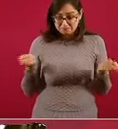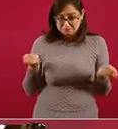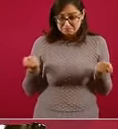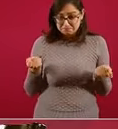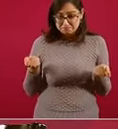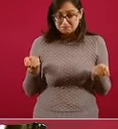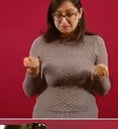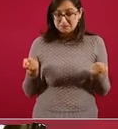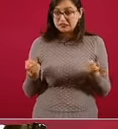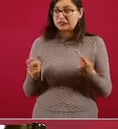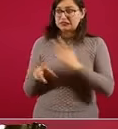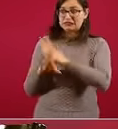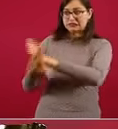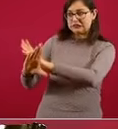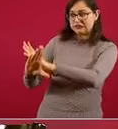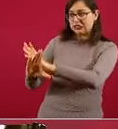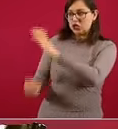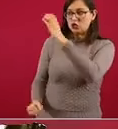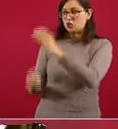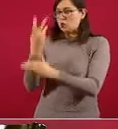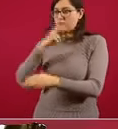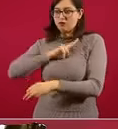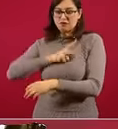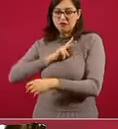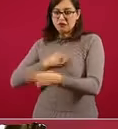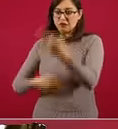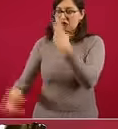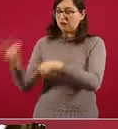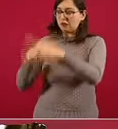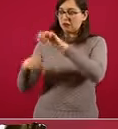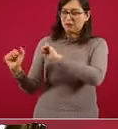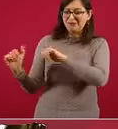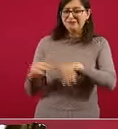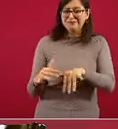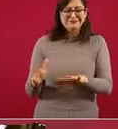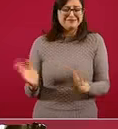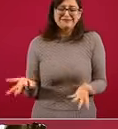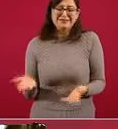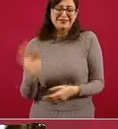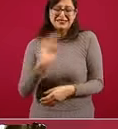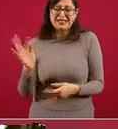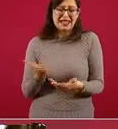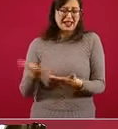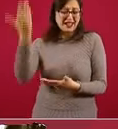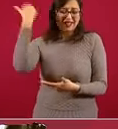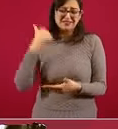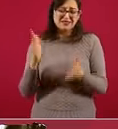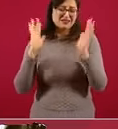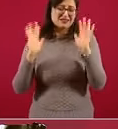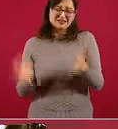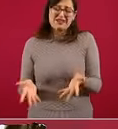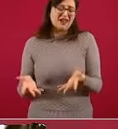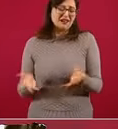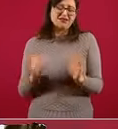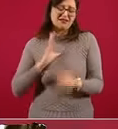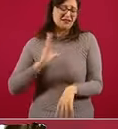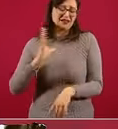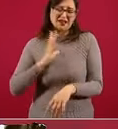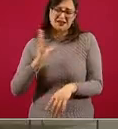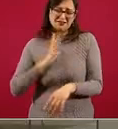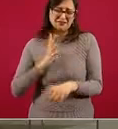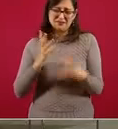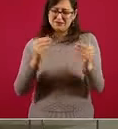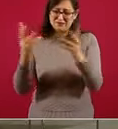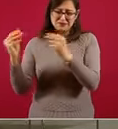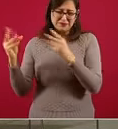de que no vaya a entrar la nueva cepa, cuando es probable que existan cepas ya circulando en muchos más lugares de los que se han